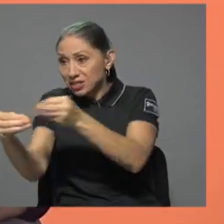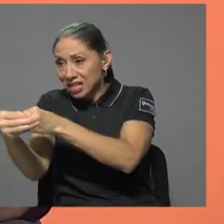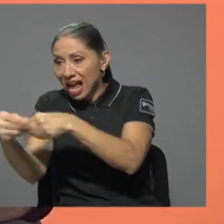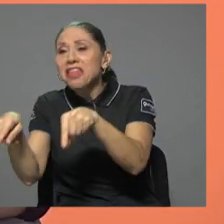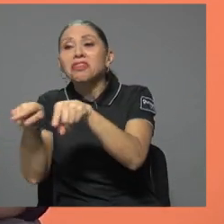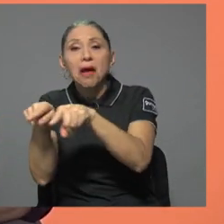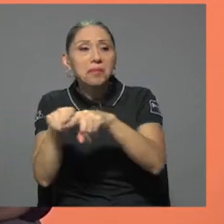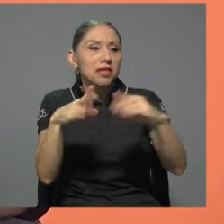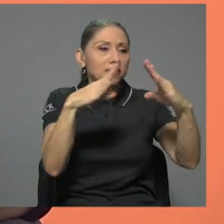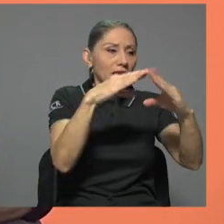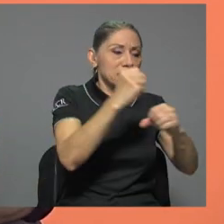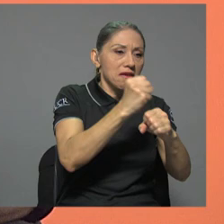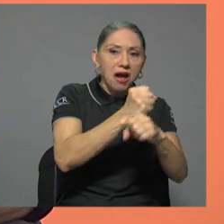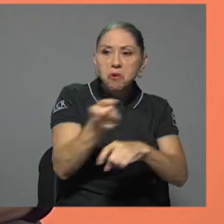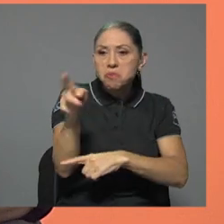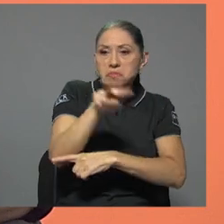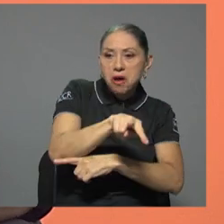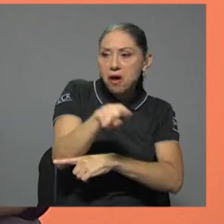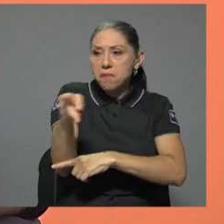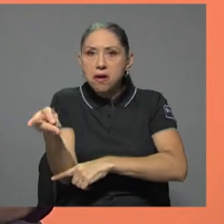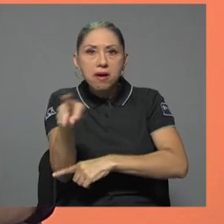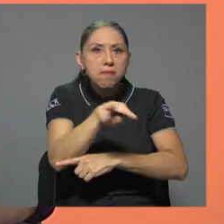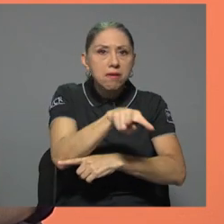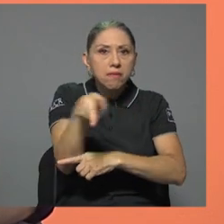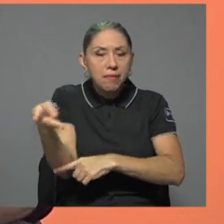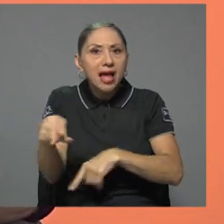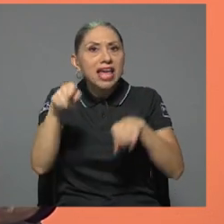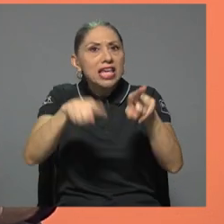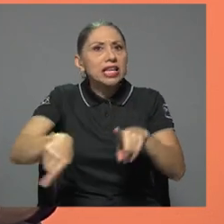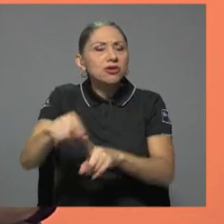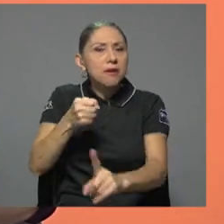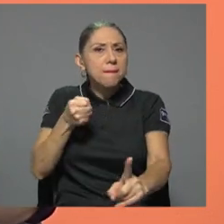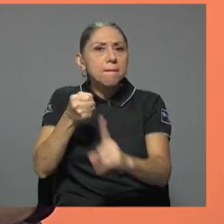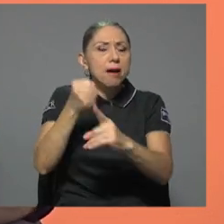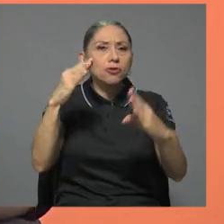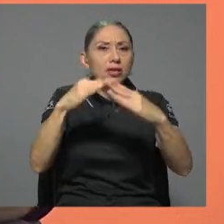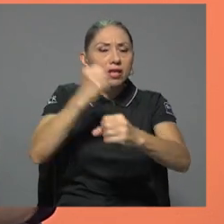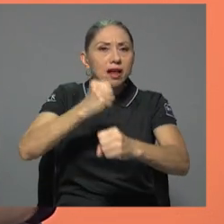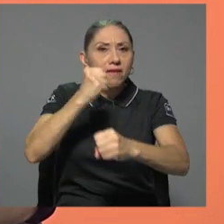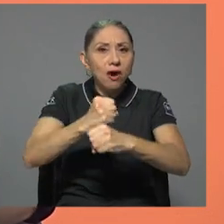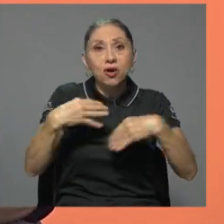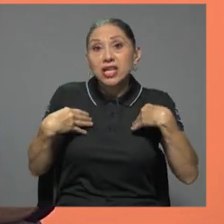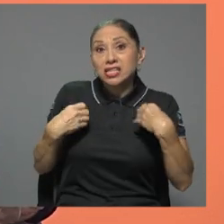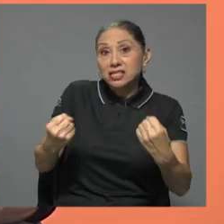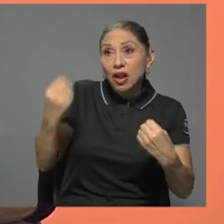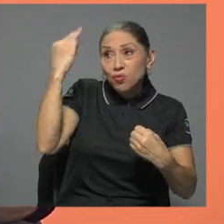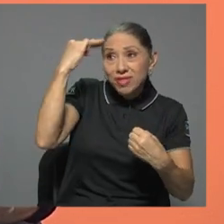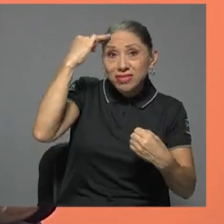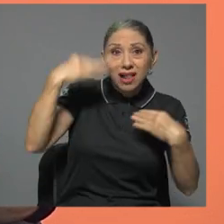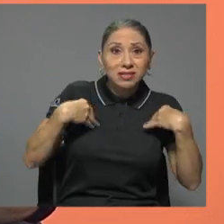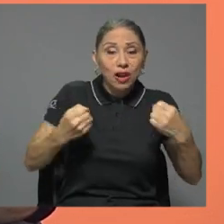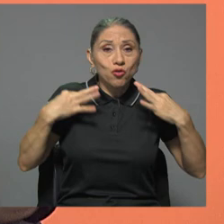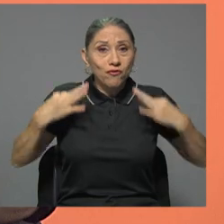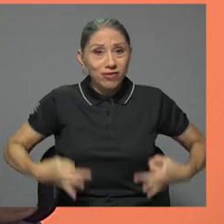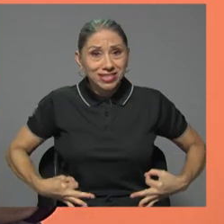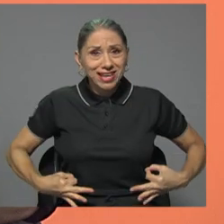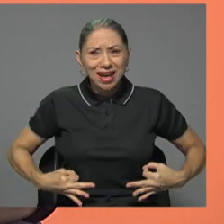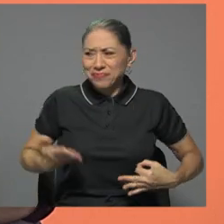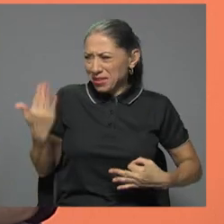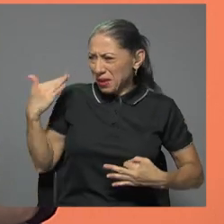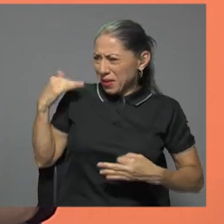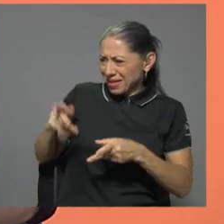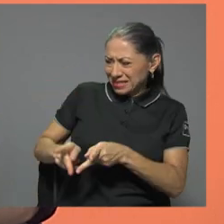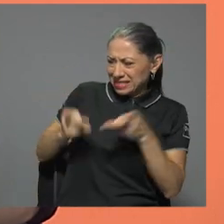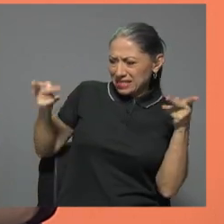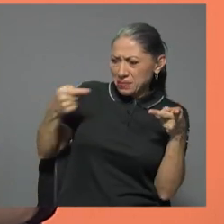casa y que ha venido compensando todo este impacto que ha tenido el teletrabajo en el tema de salud mental en el tema de salud física decía una nota el semanario en las últimas semanas